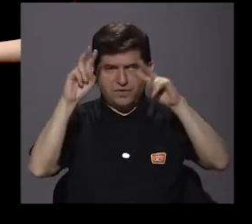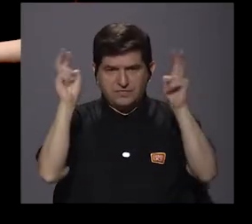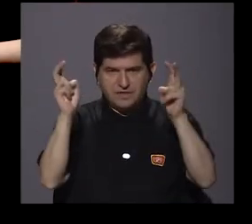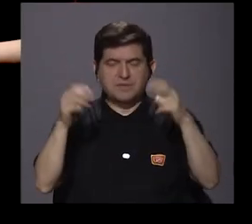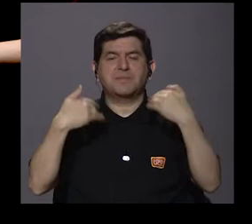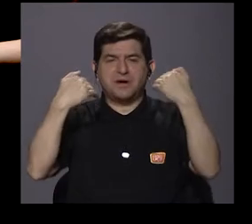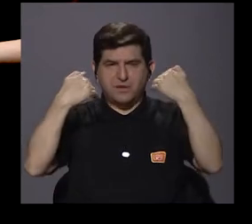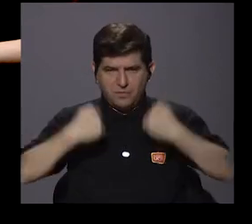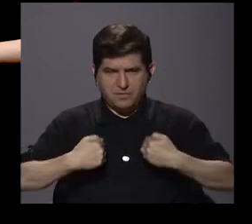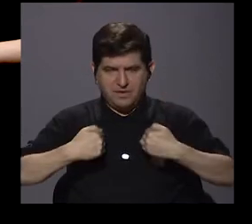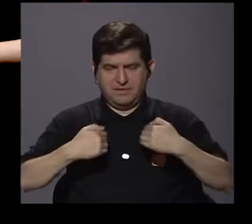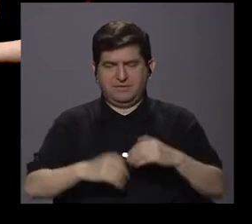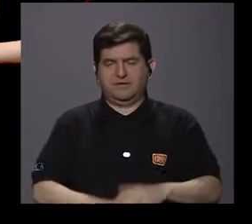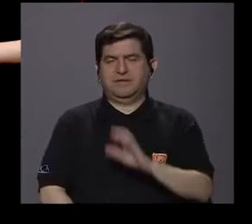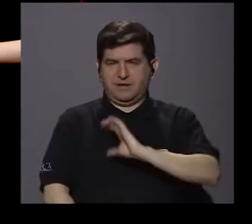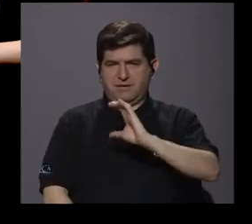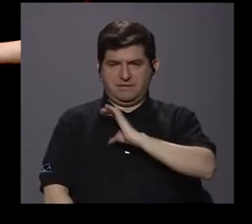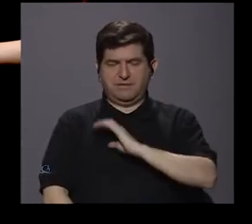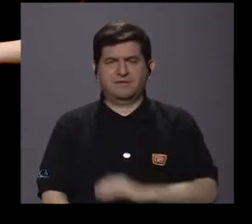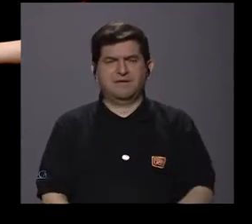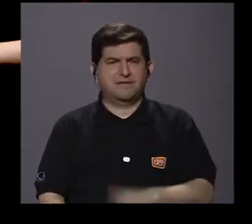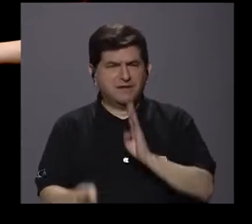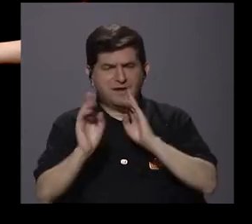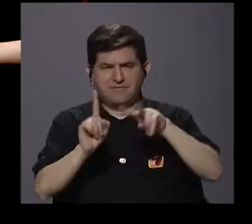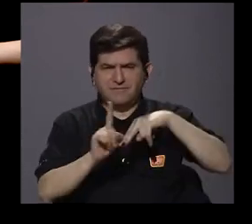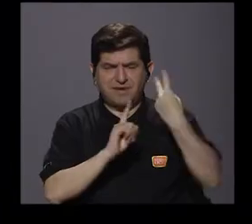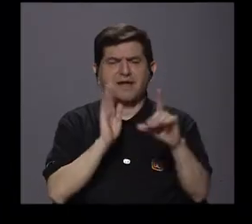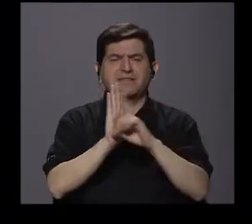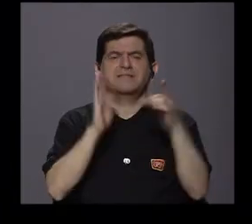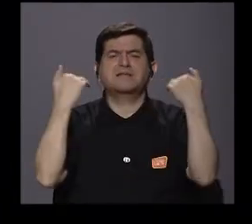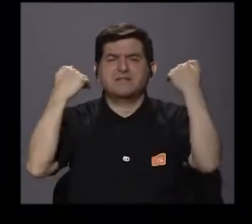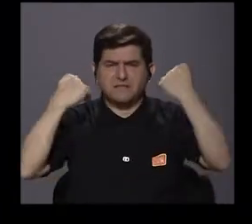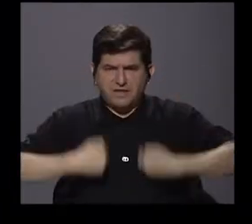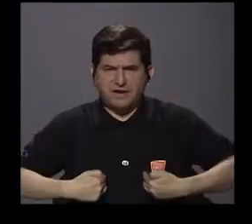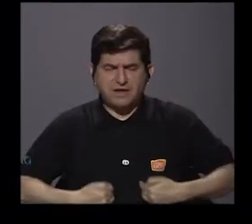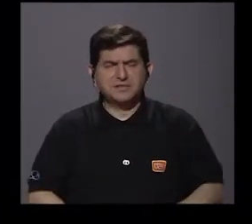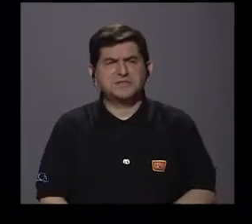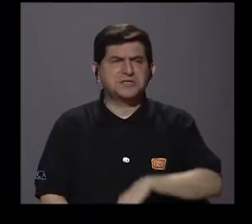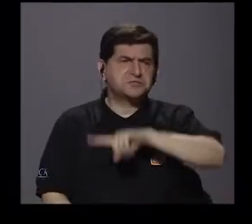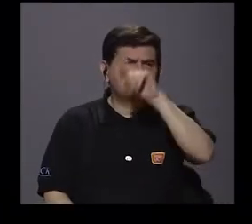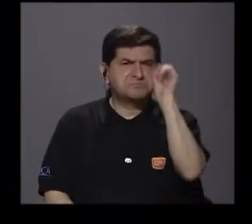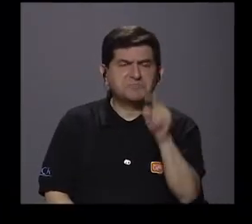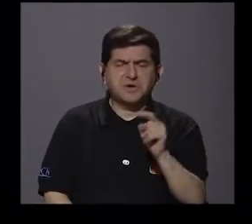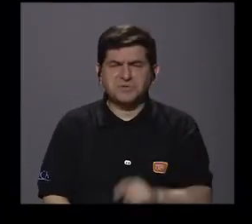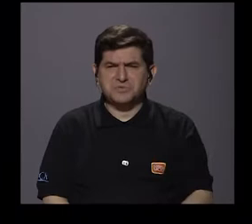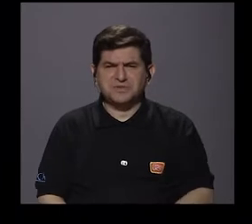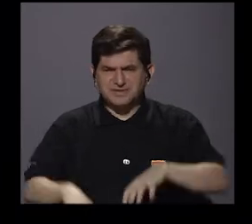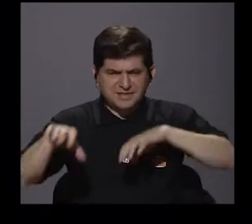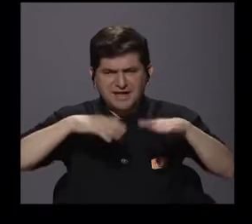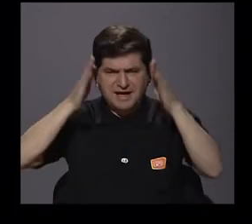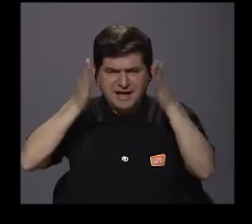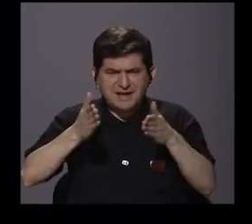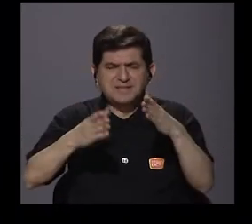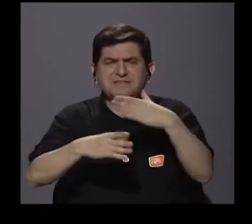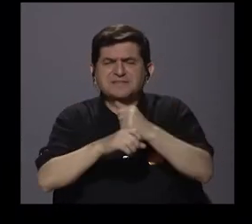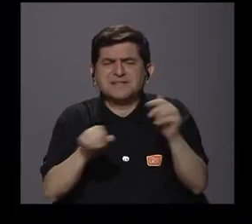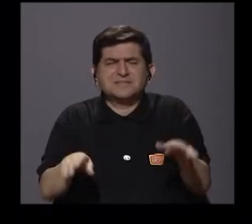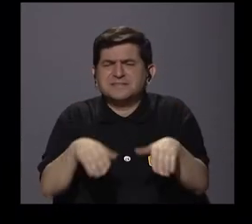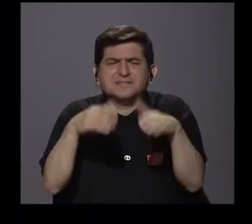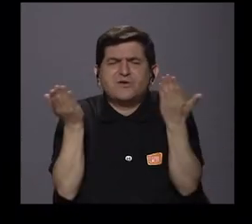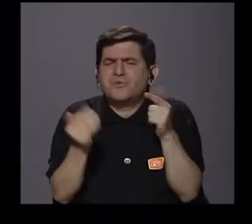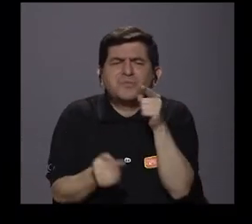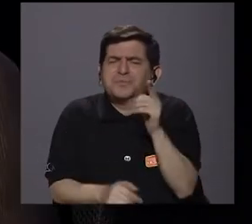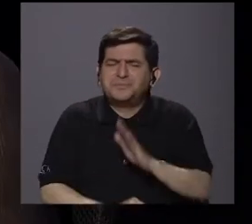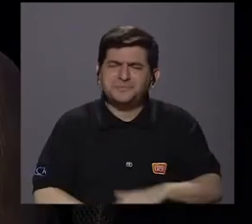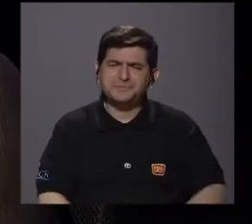de humanidad. Cuando hablamos sobre todo de esa perspectiva en derechos humanos, cualquiera se preguntaría cómo se hace uno activista, cómo se hizo activista doña